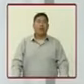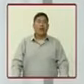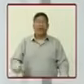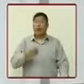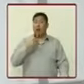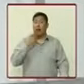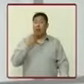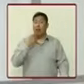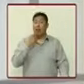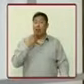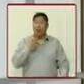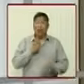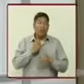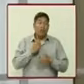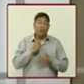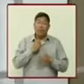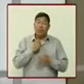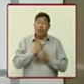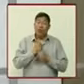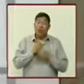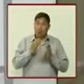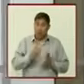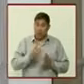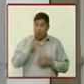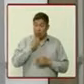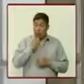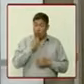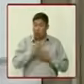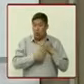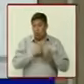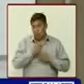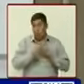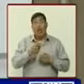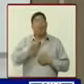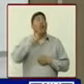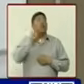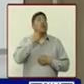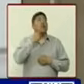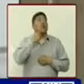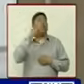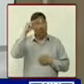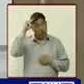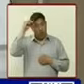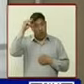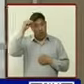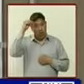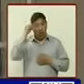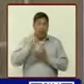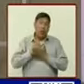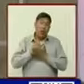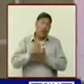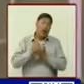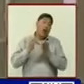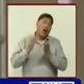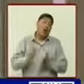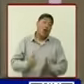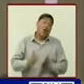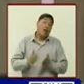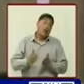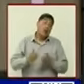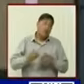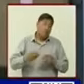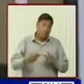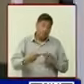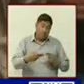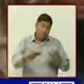¿Pero qué dijo la trabajadora de la mujer víctima de este robo? Bueno, ella indicaba que el aprendido sería ayudante del jardinero de este